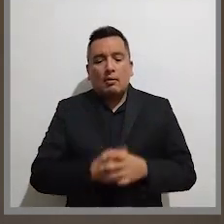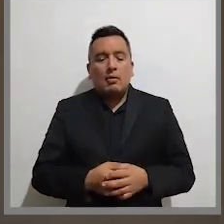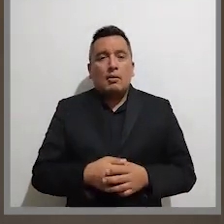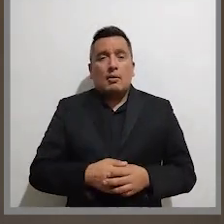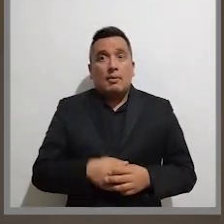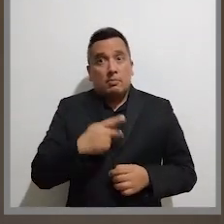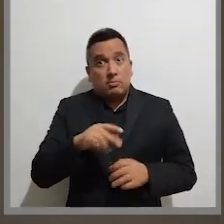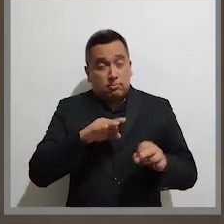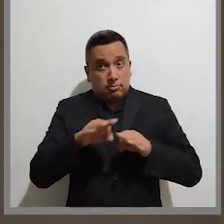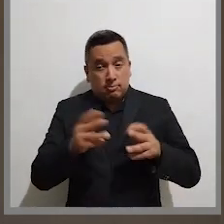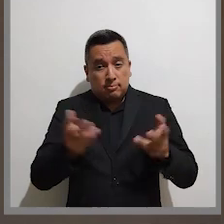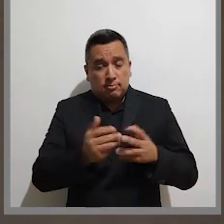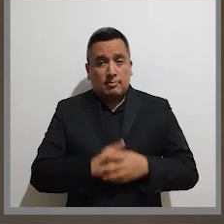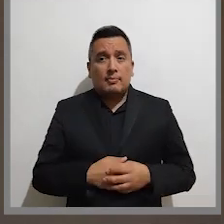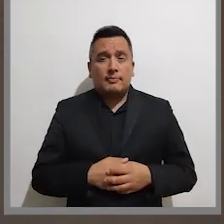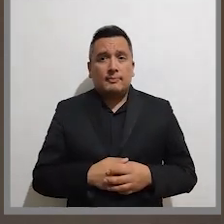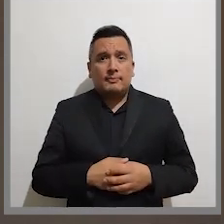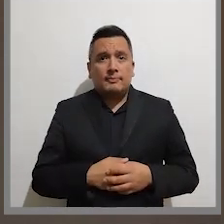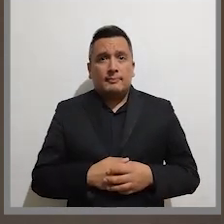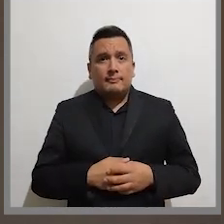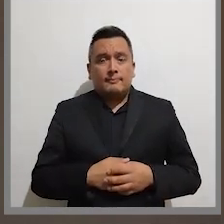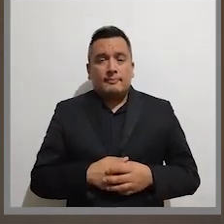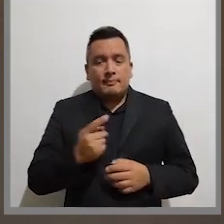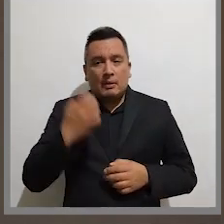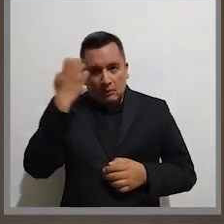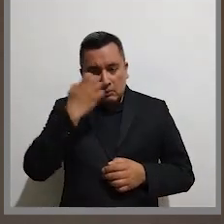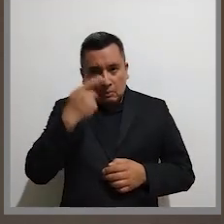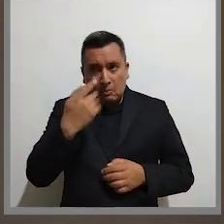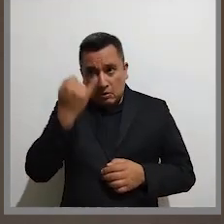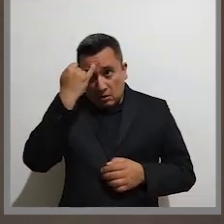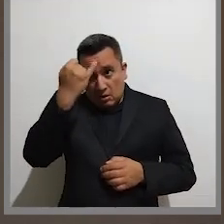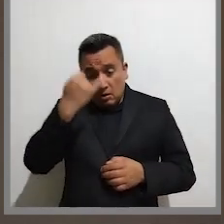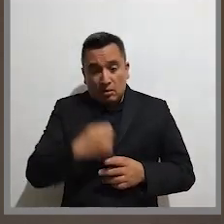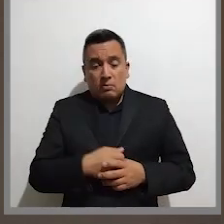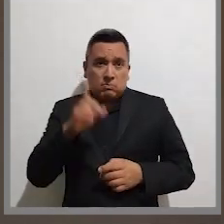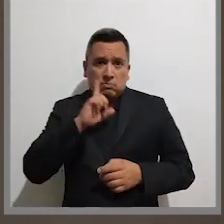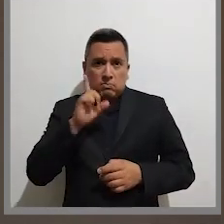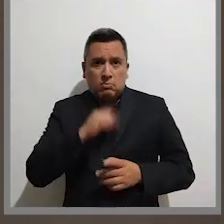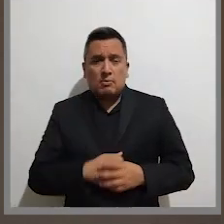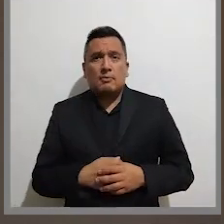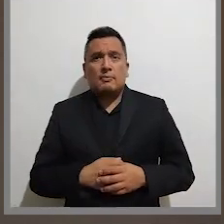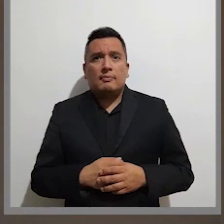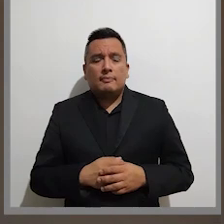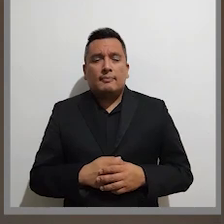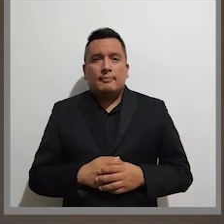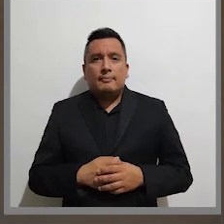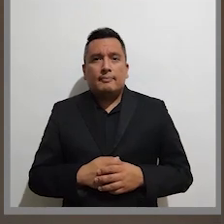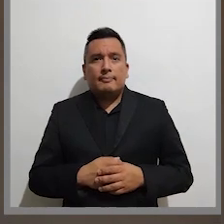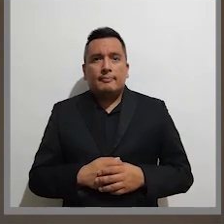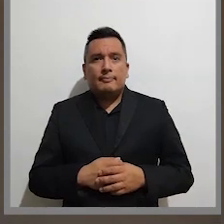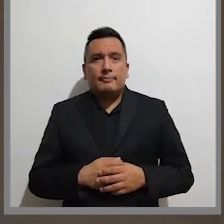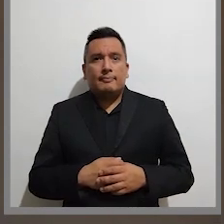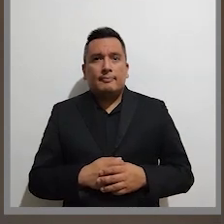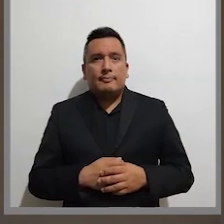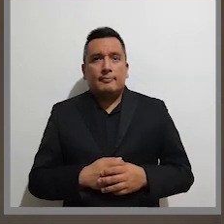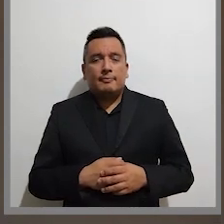a las acciones que están implementando, las agendas políticas que traen a nivel mujer, o sea, agendas de mujeres.